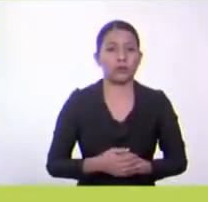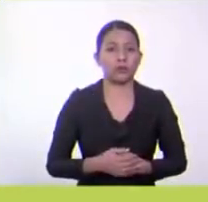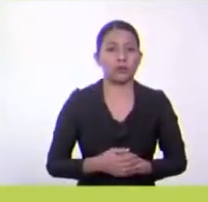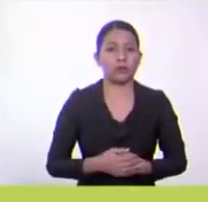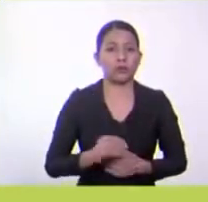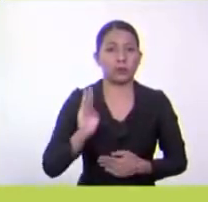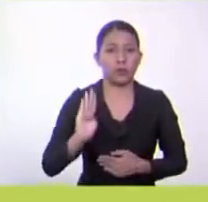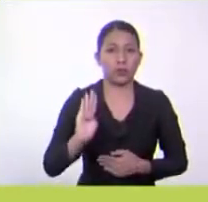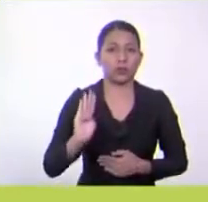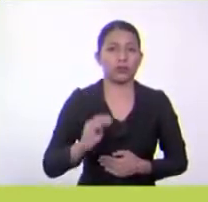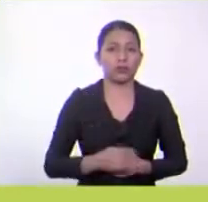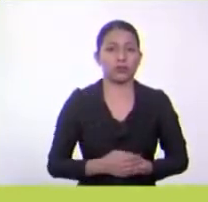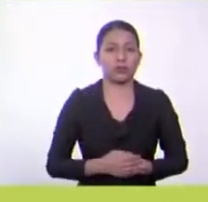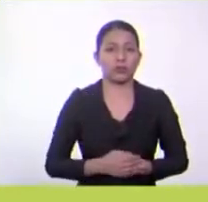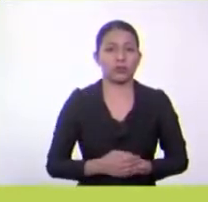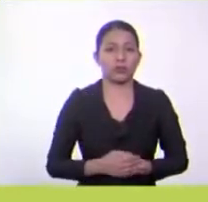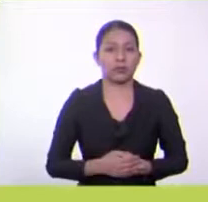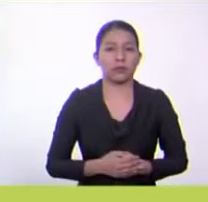literal B